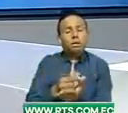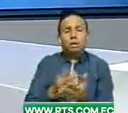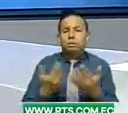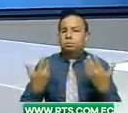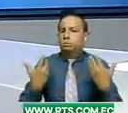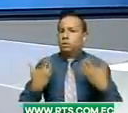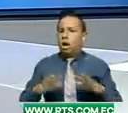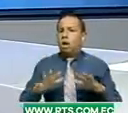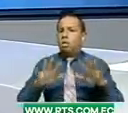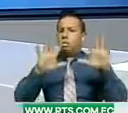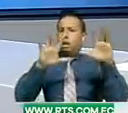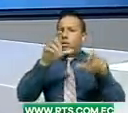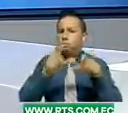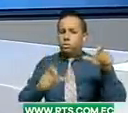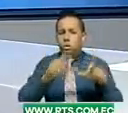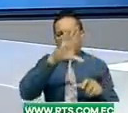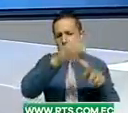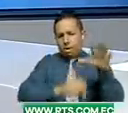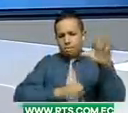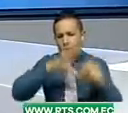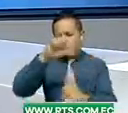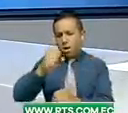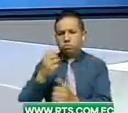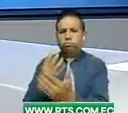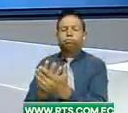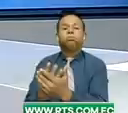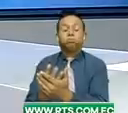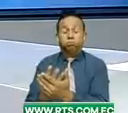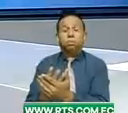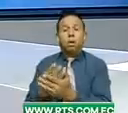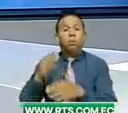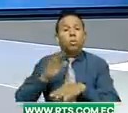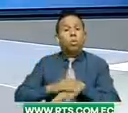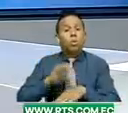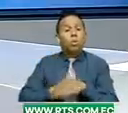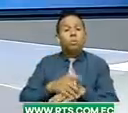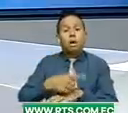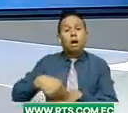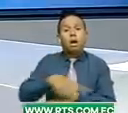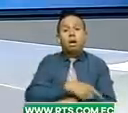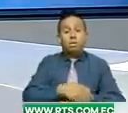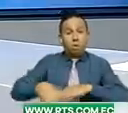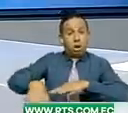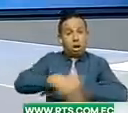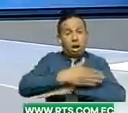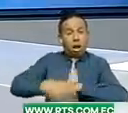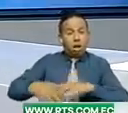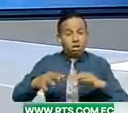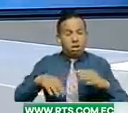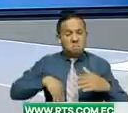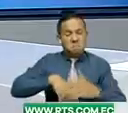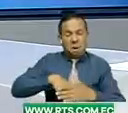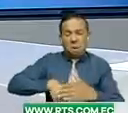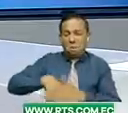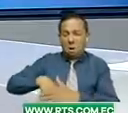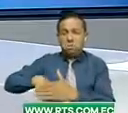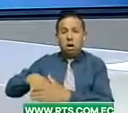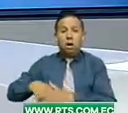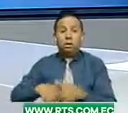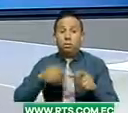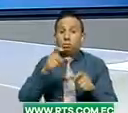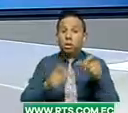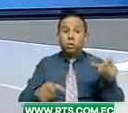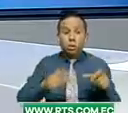registraron 10 detenidos, según la gobernación, tras los disturbios ocurridos en las carreteras durante el paro. Los aprehendidos fueron